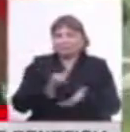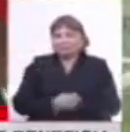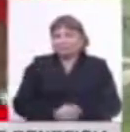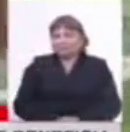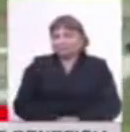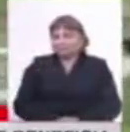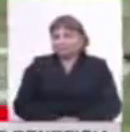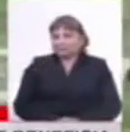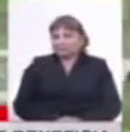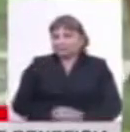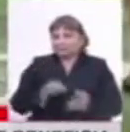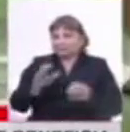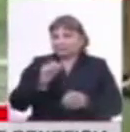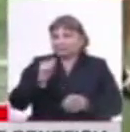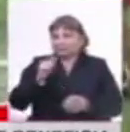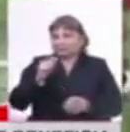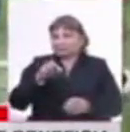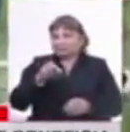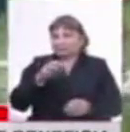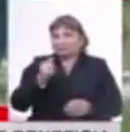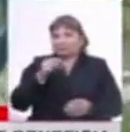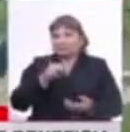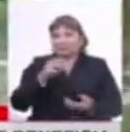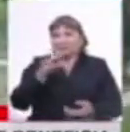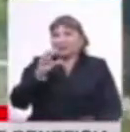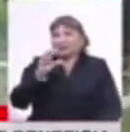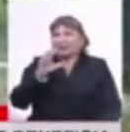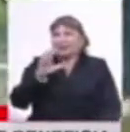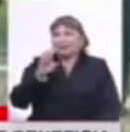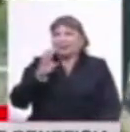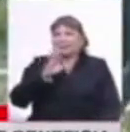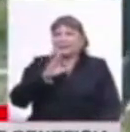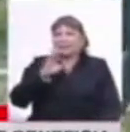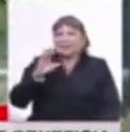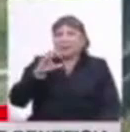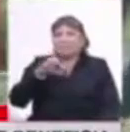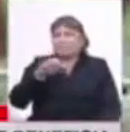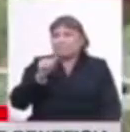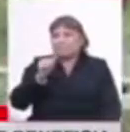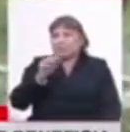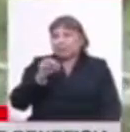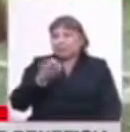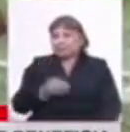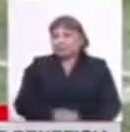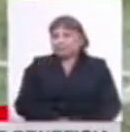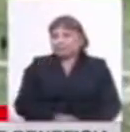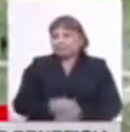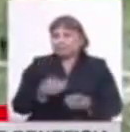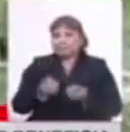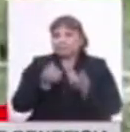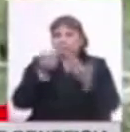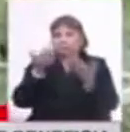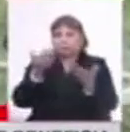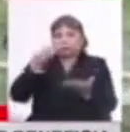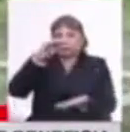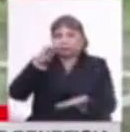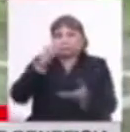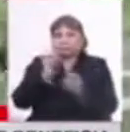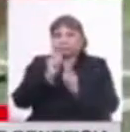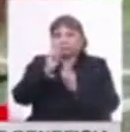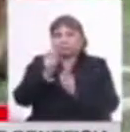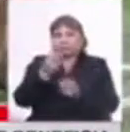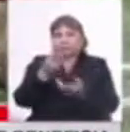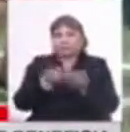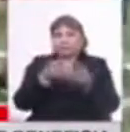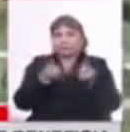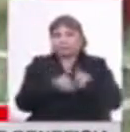se está gastando del Congreso de la República, los 70,000 soles anuales de peluquería que gasta la señora malcriarme, porque esto